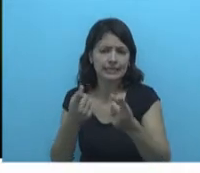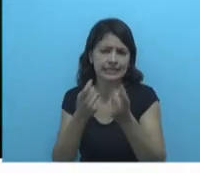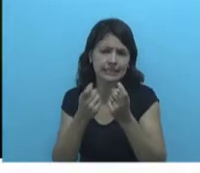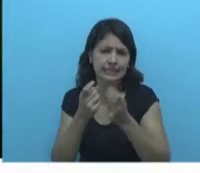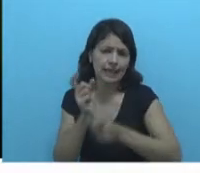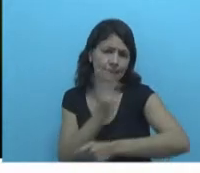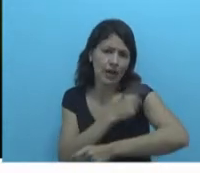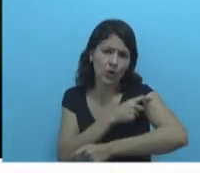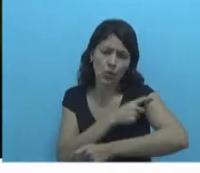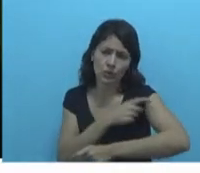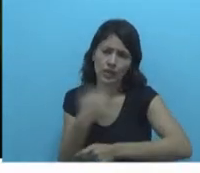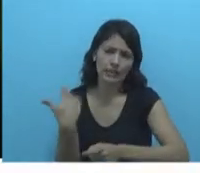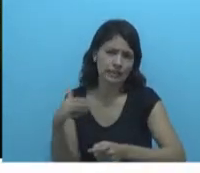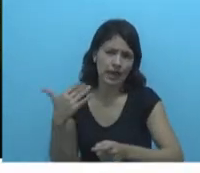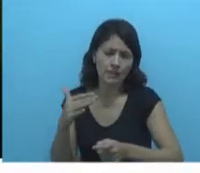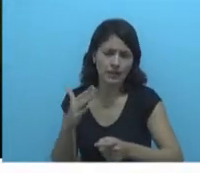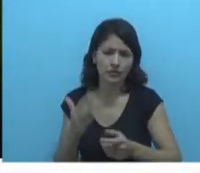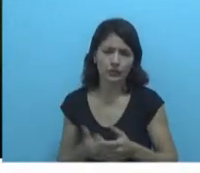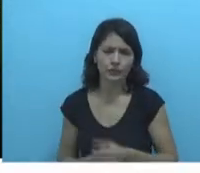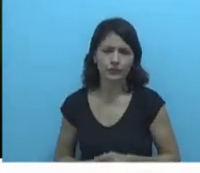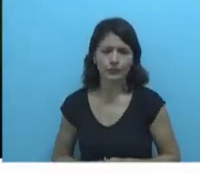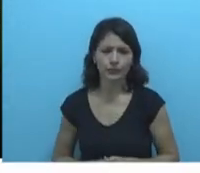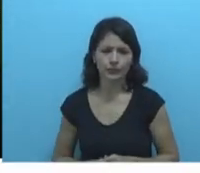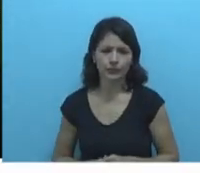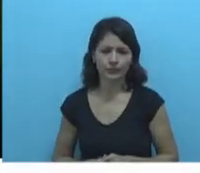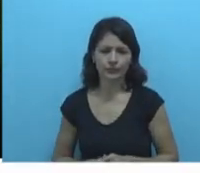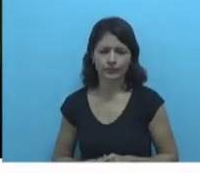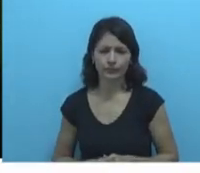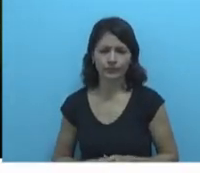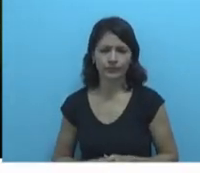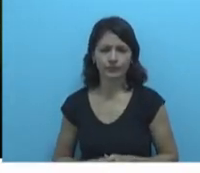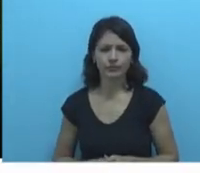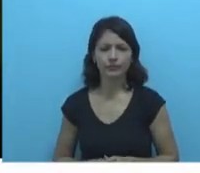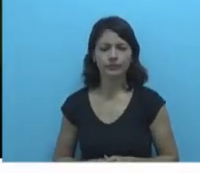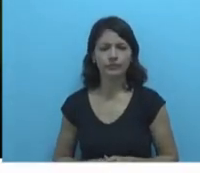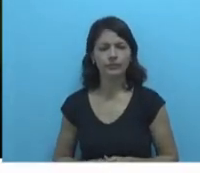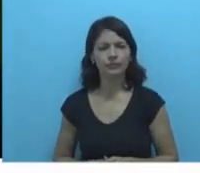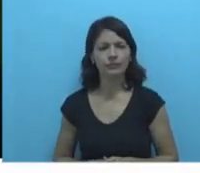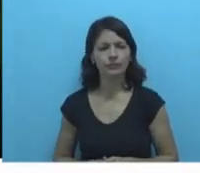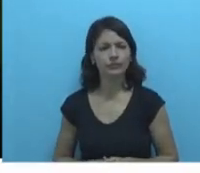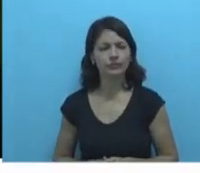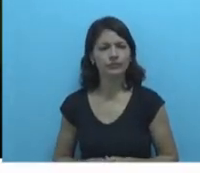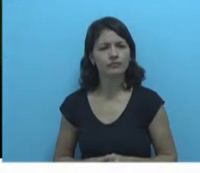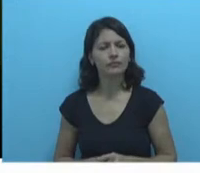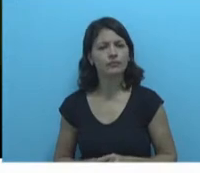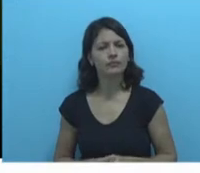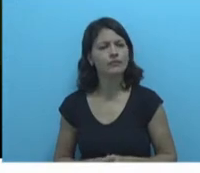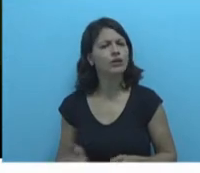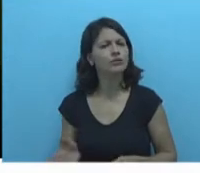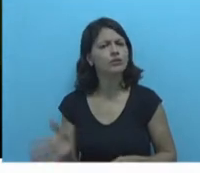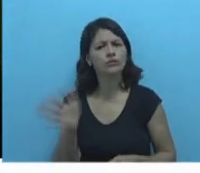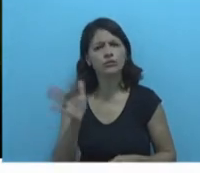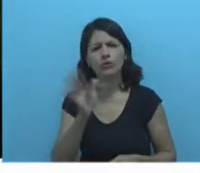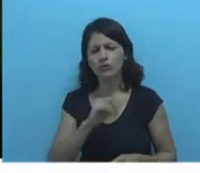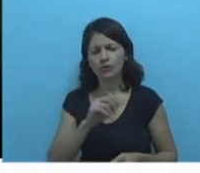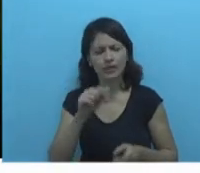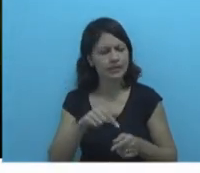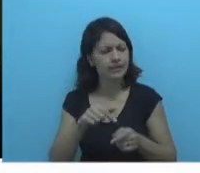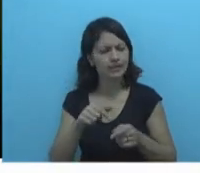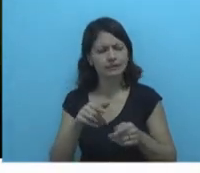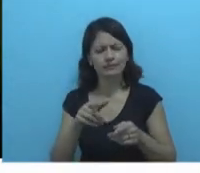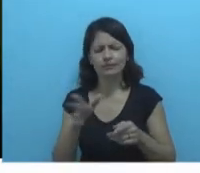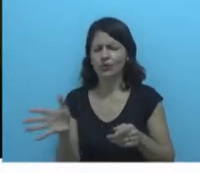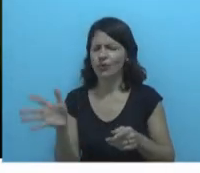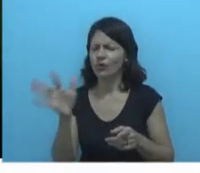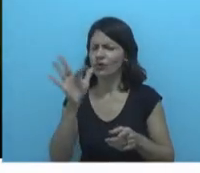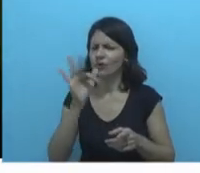ser vacunados. Vivimos diariamente y particularmente en esta segunda ola la pérdida de